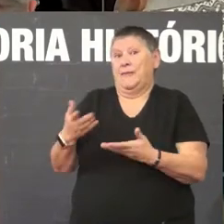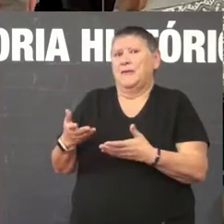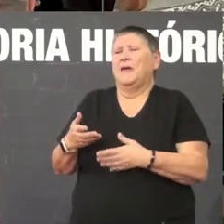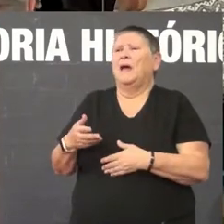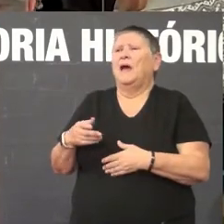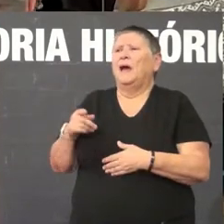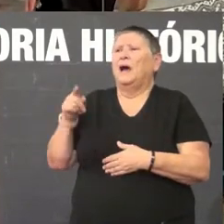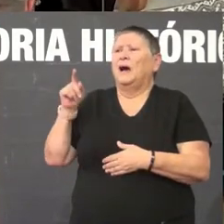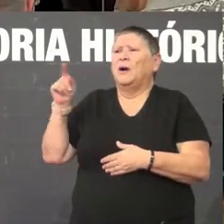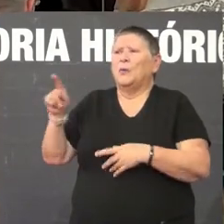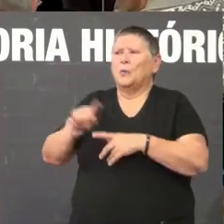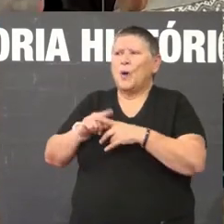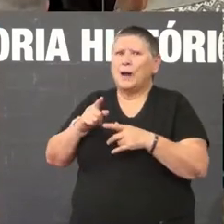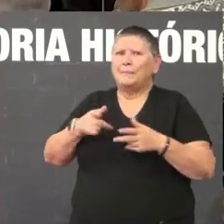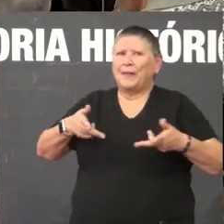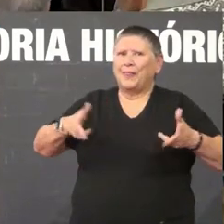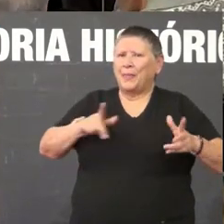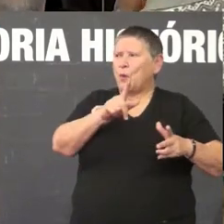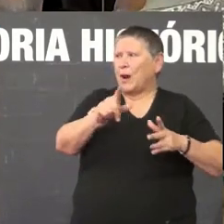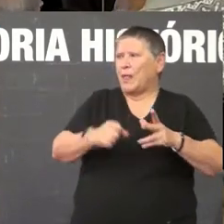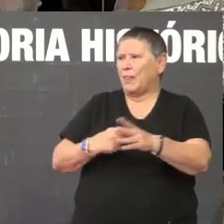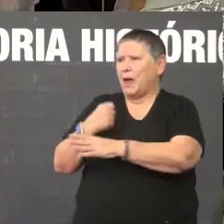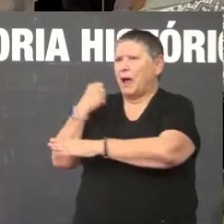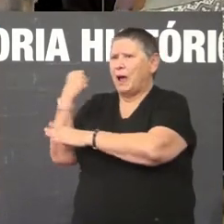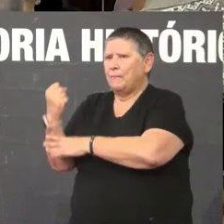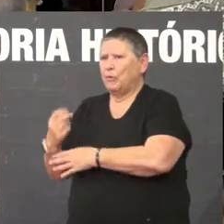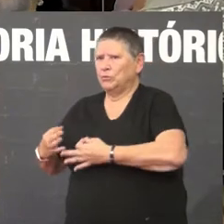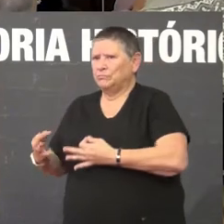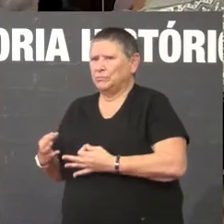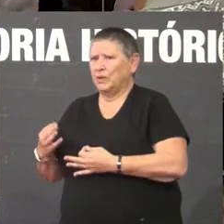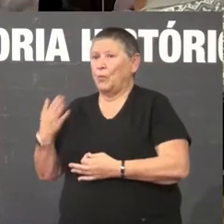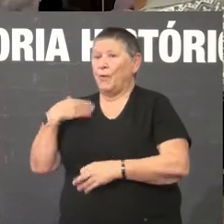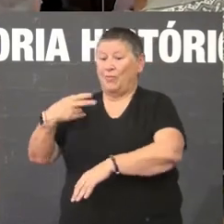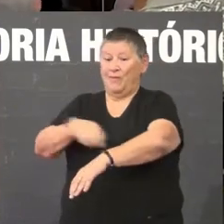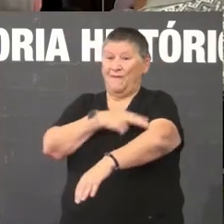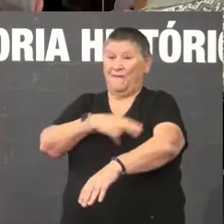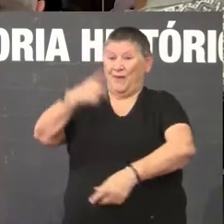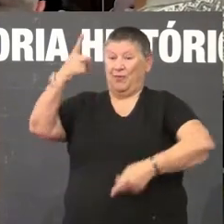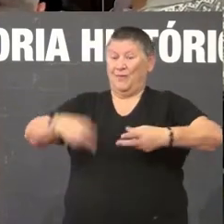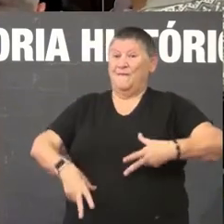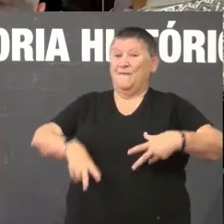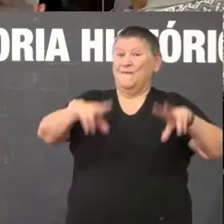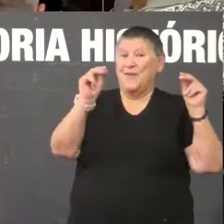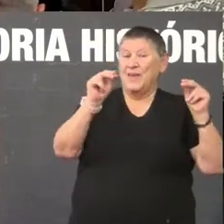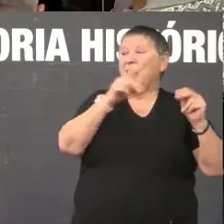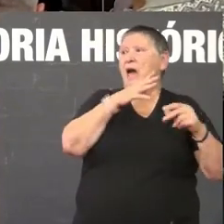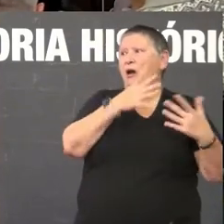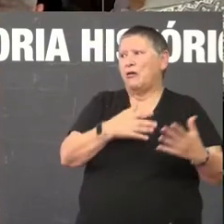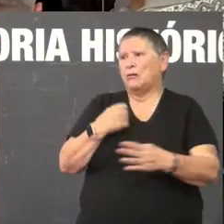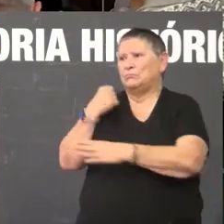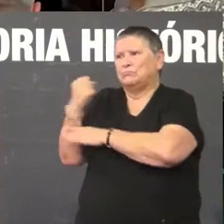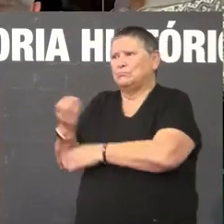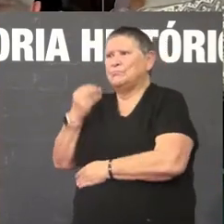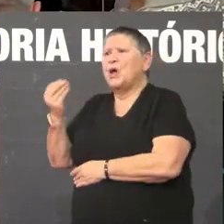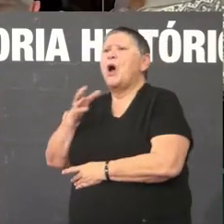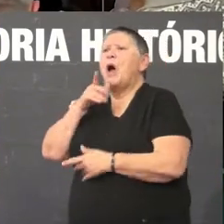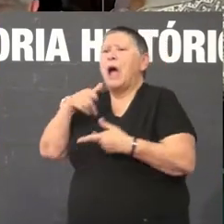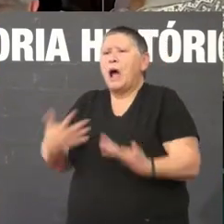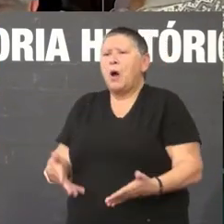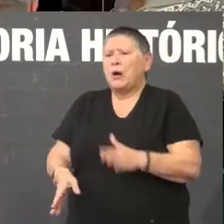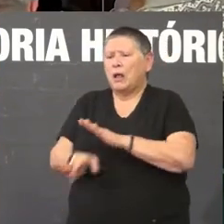Tiveron o debido respaldo democrático cando acabou a dictadura ou se siguen neste momento actual